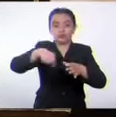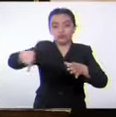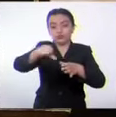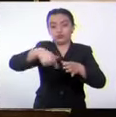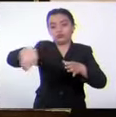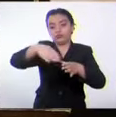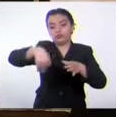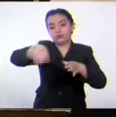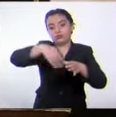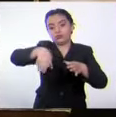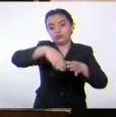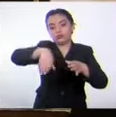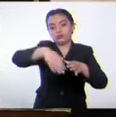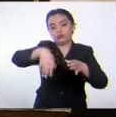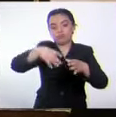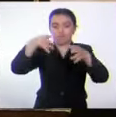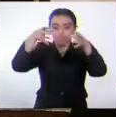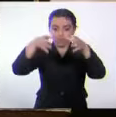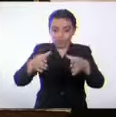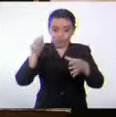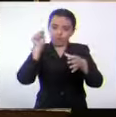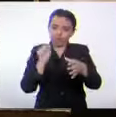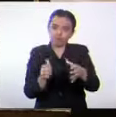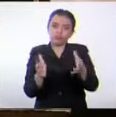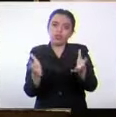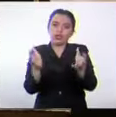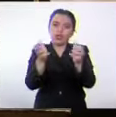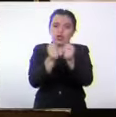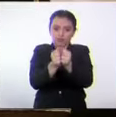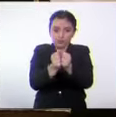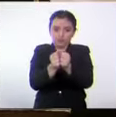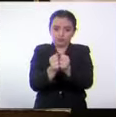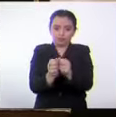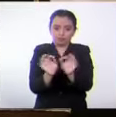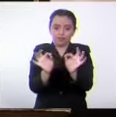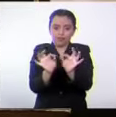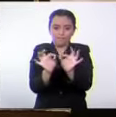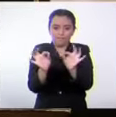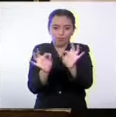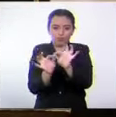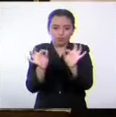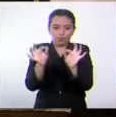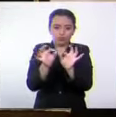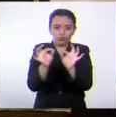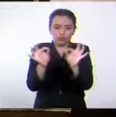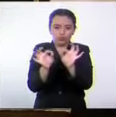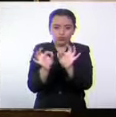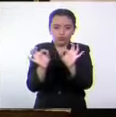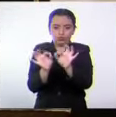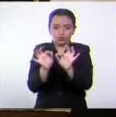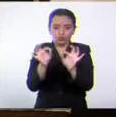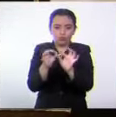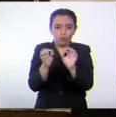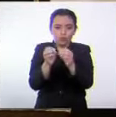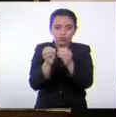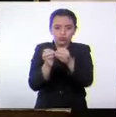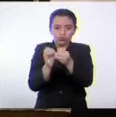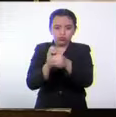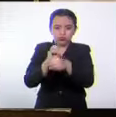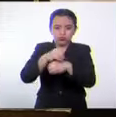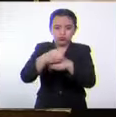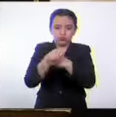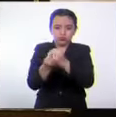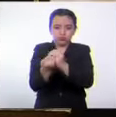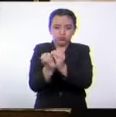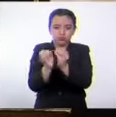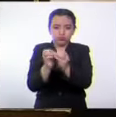al mezclarlo con agua, los polos positivos de la molécula de agua atraen a los iones